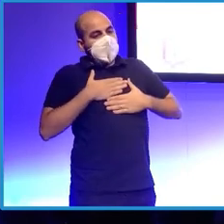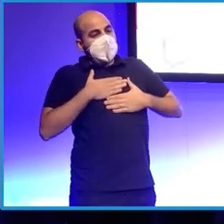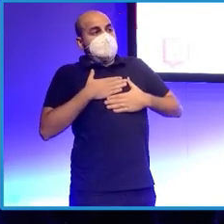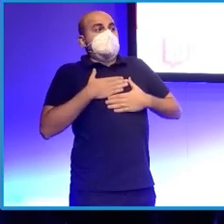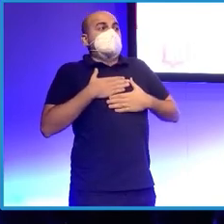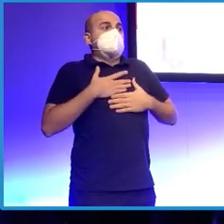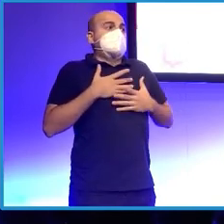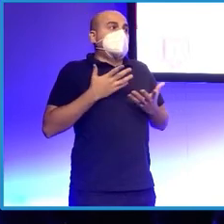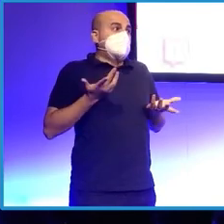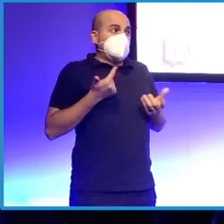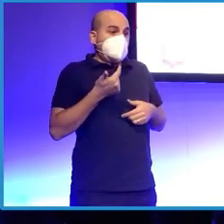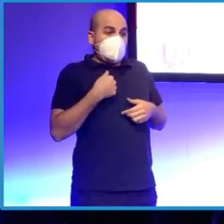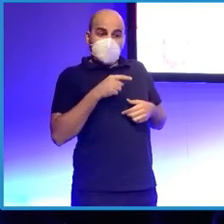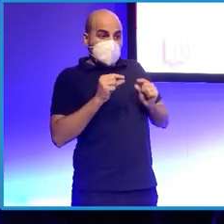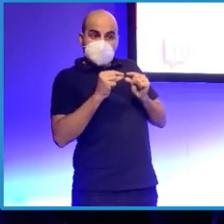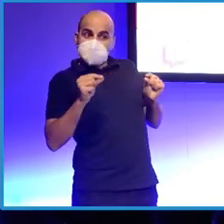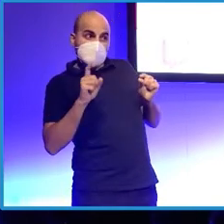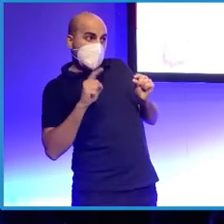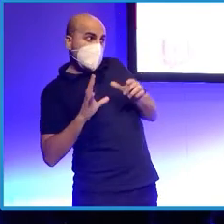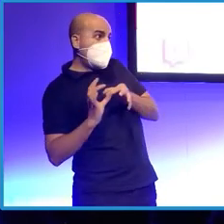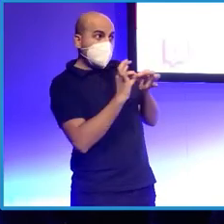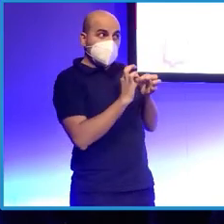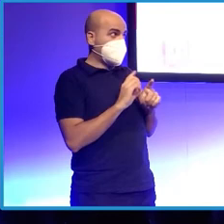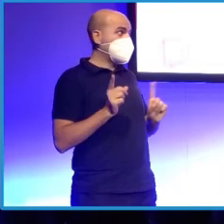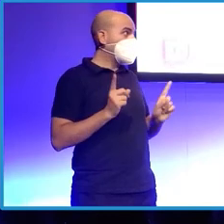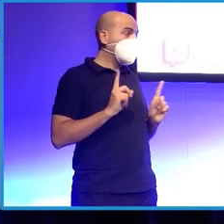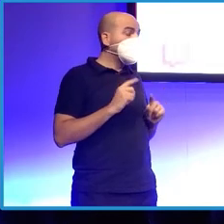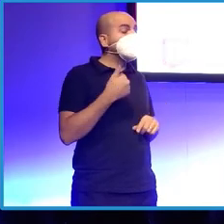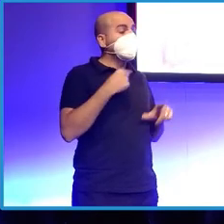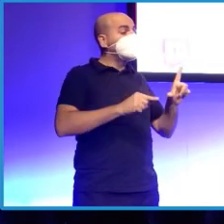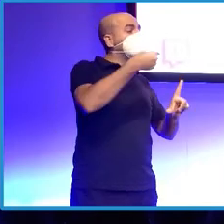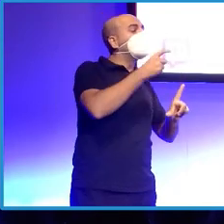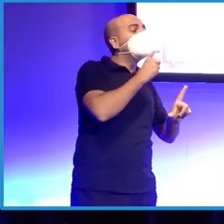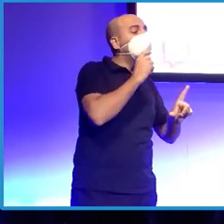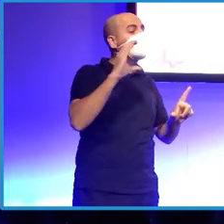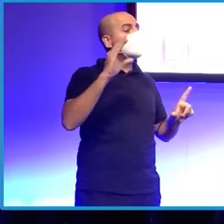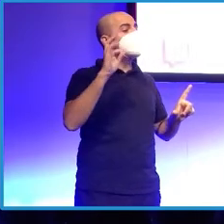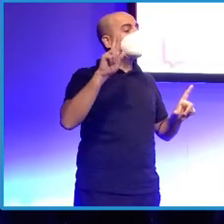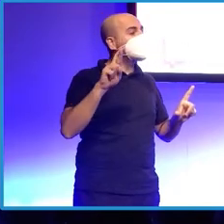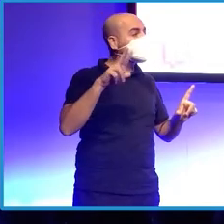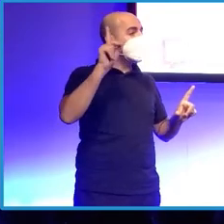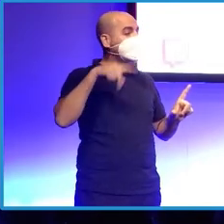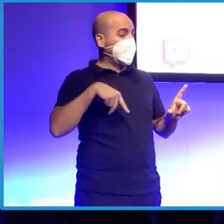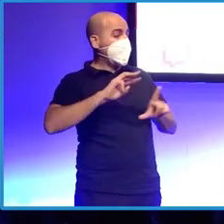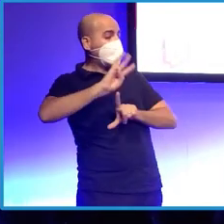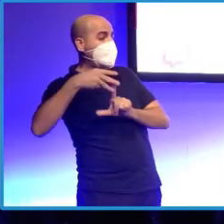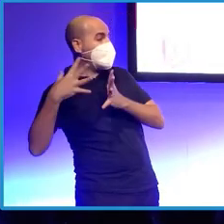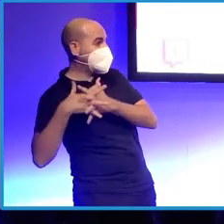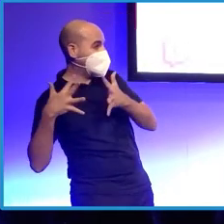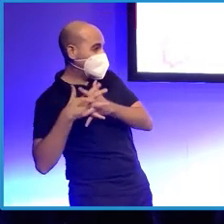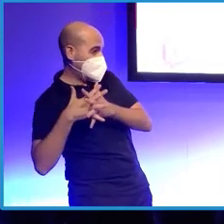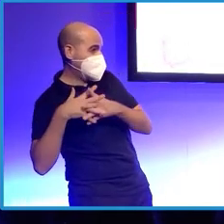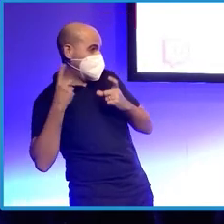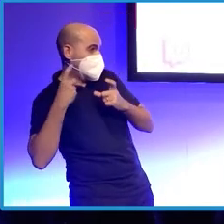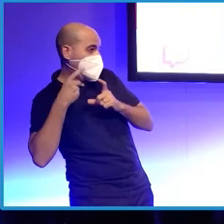sin utilizar enlaces y no posicionando más por el ctr y lo que es la estructura de la web la